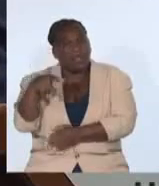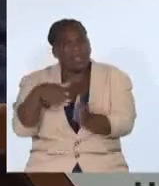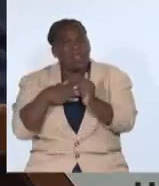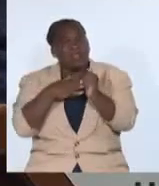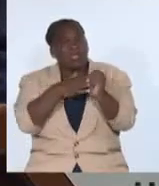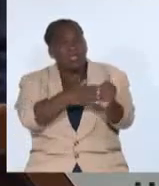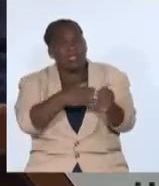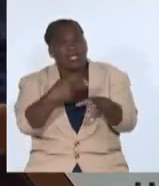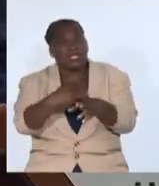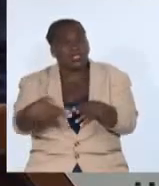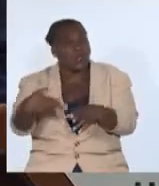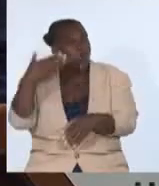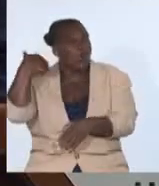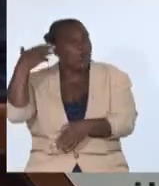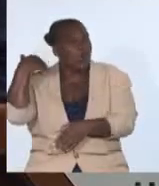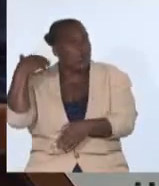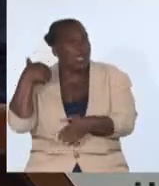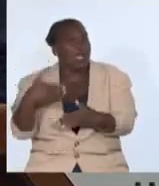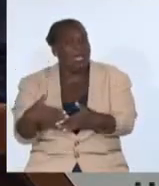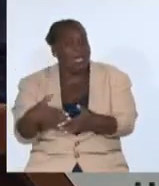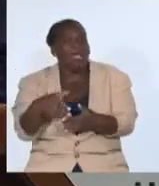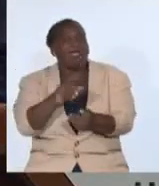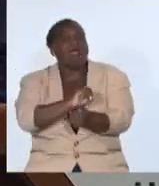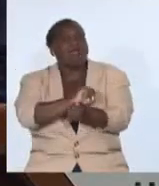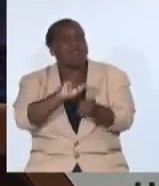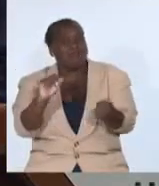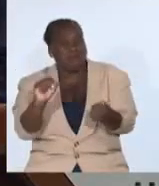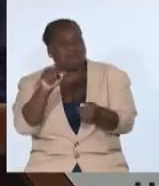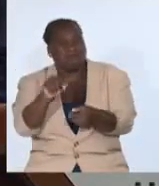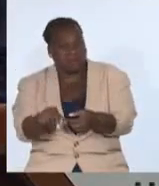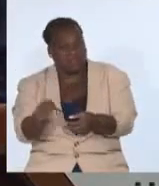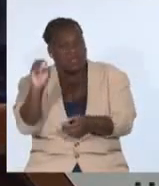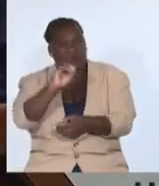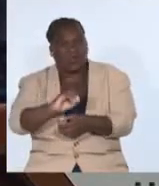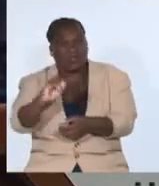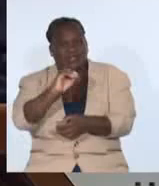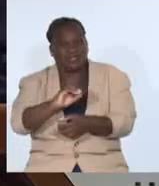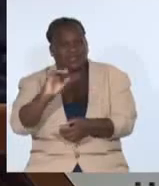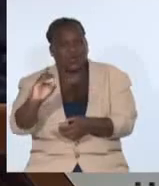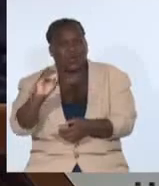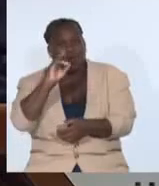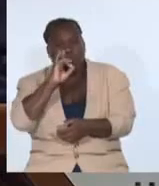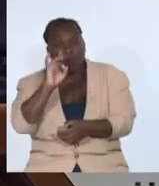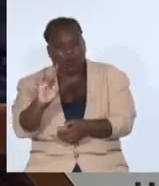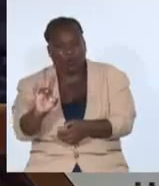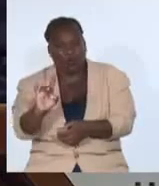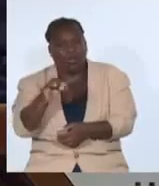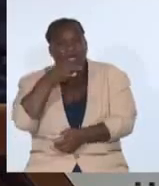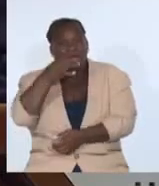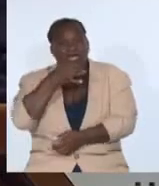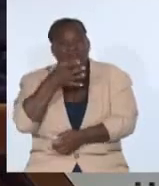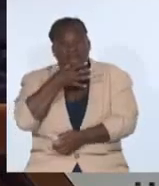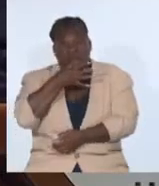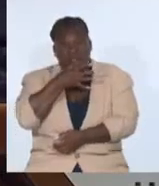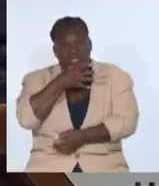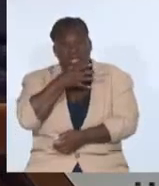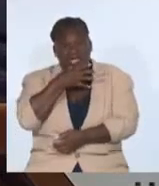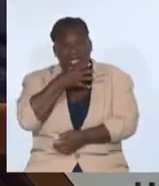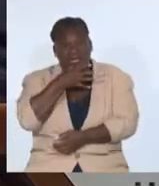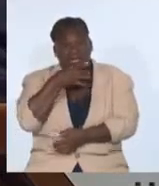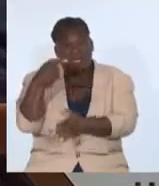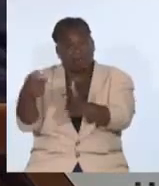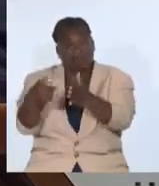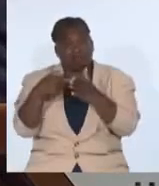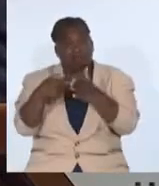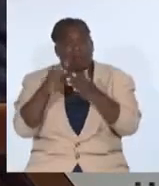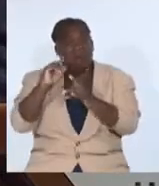históricos a democratizar la organización de Naciones Unidas las advertencias de Fidel Castro de que mañana